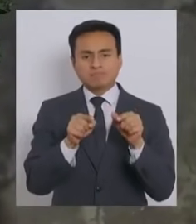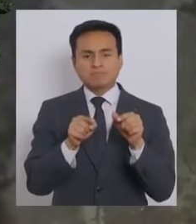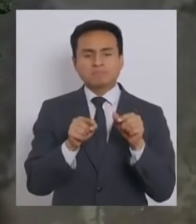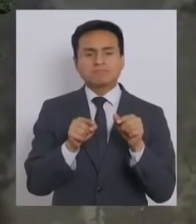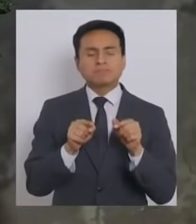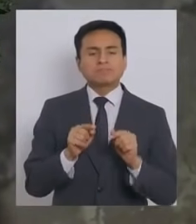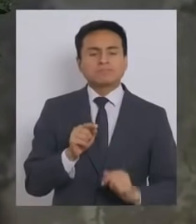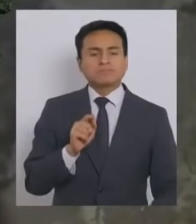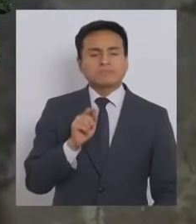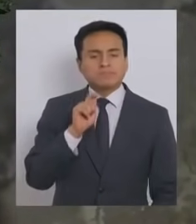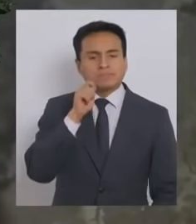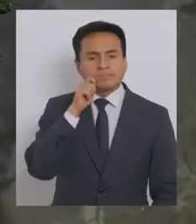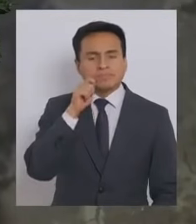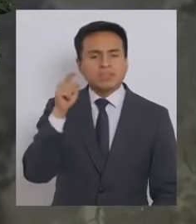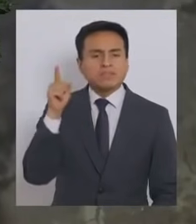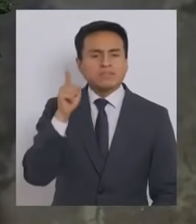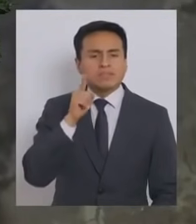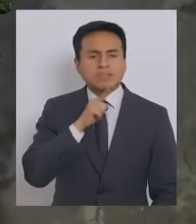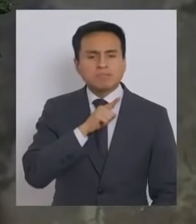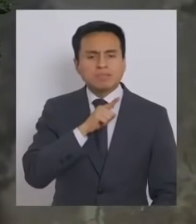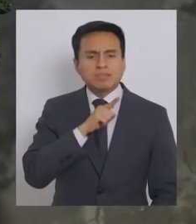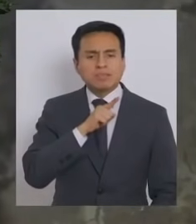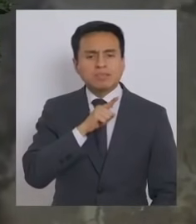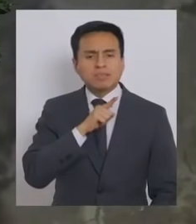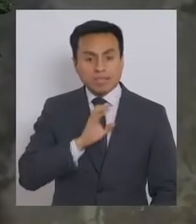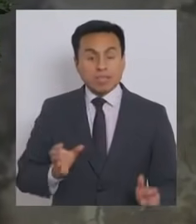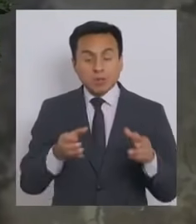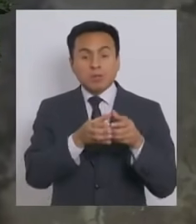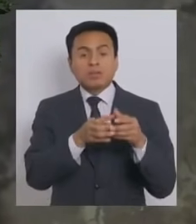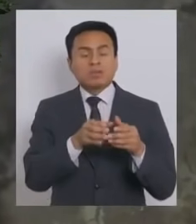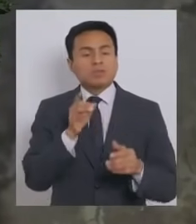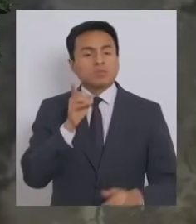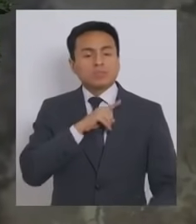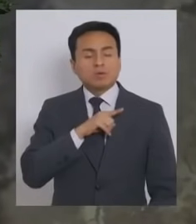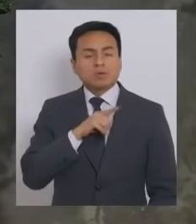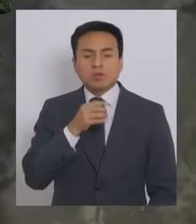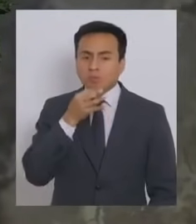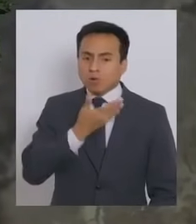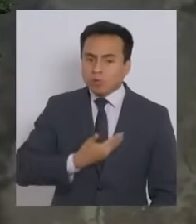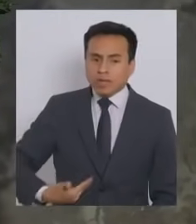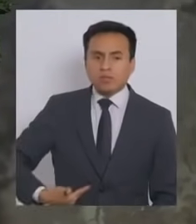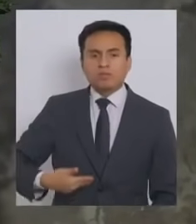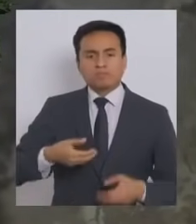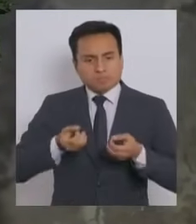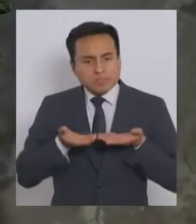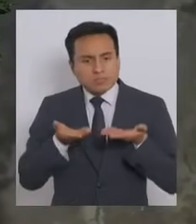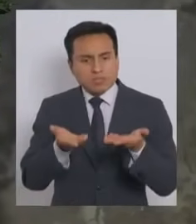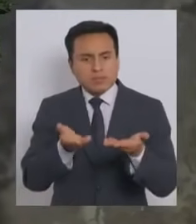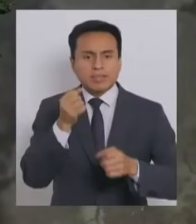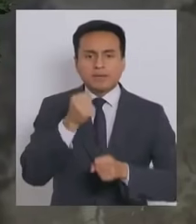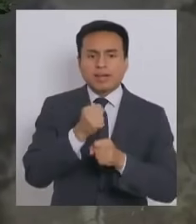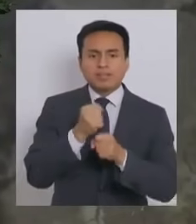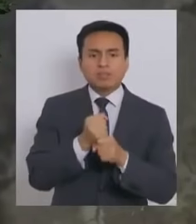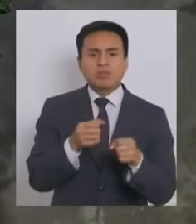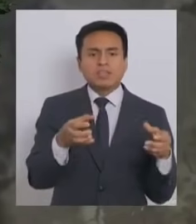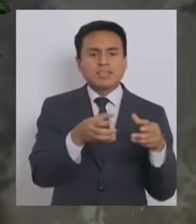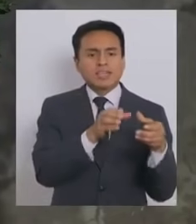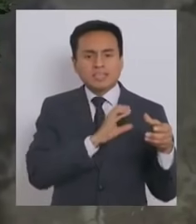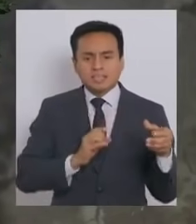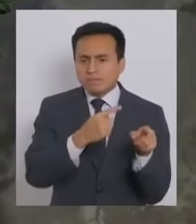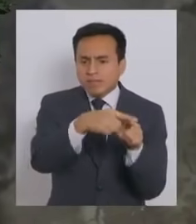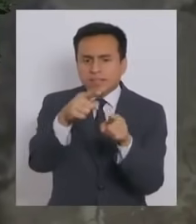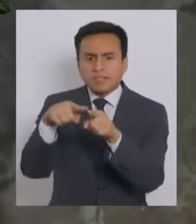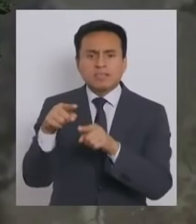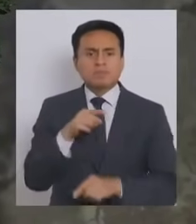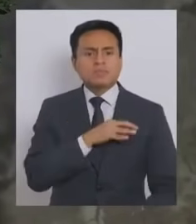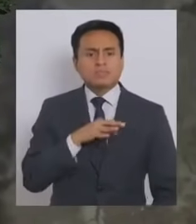finalmente, volver a señalar que como gobierno estamos siempre disponibles para seguir trabajando con las iglesias. A nuestro ministerio, a